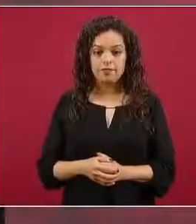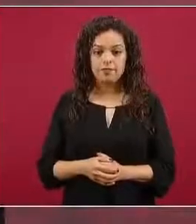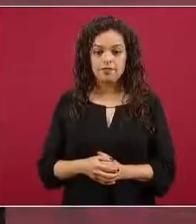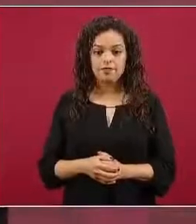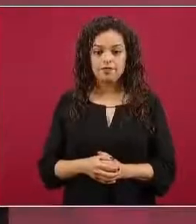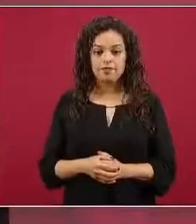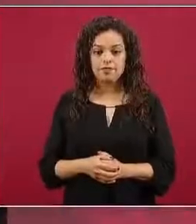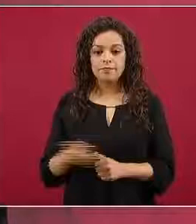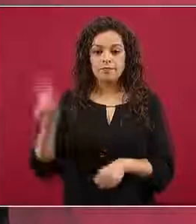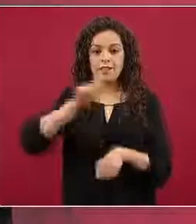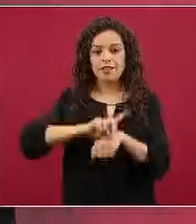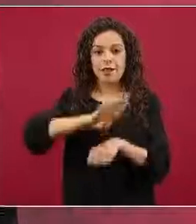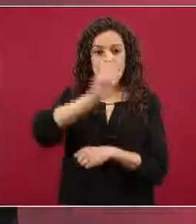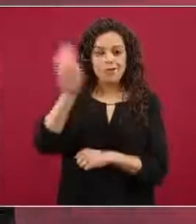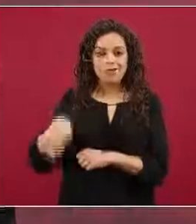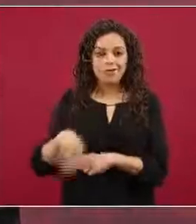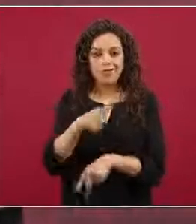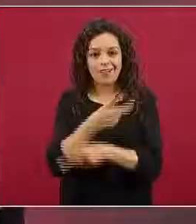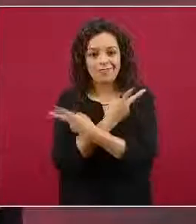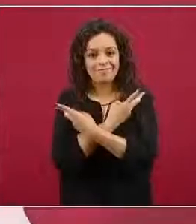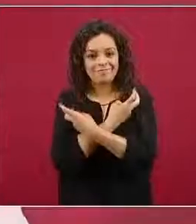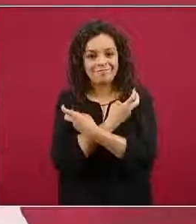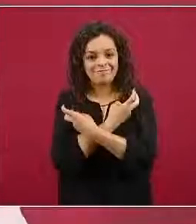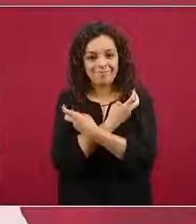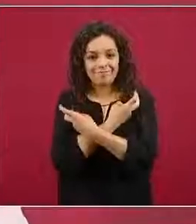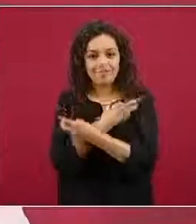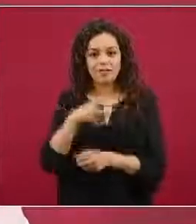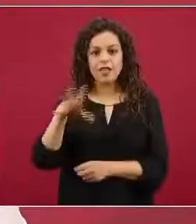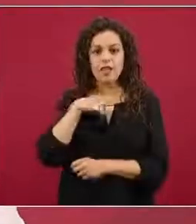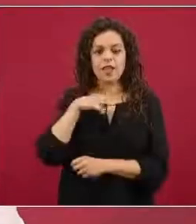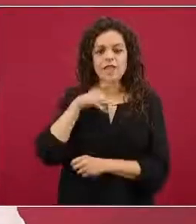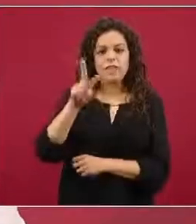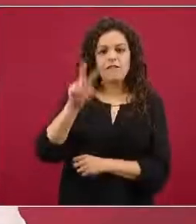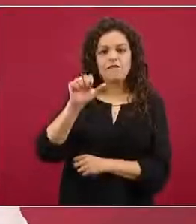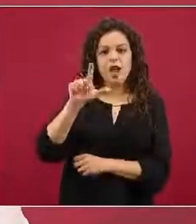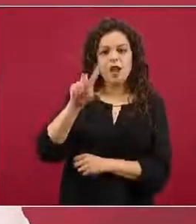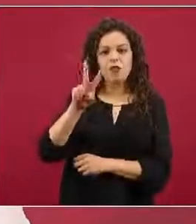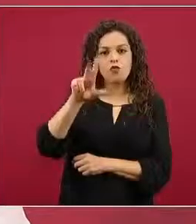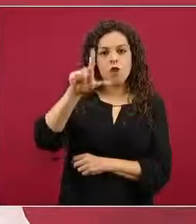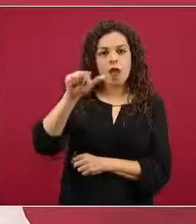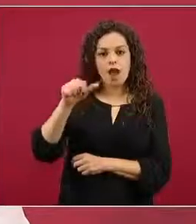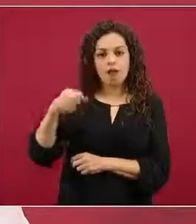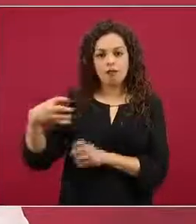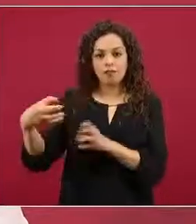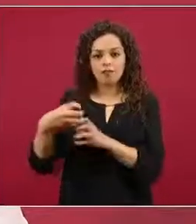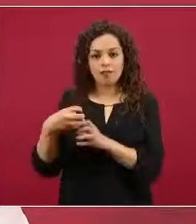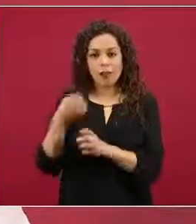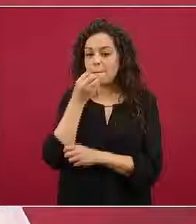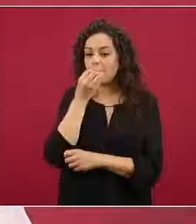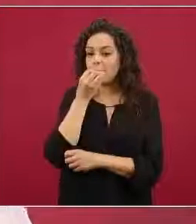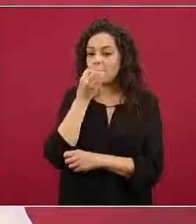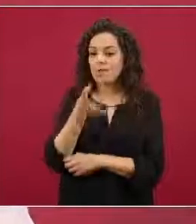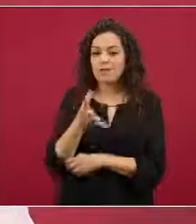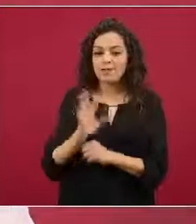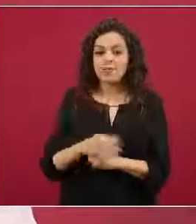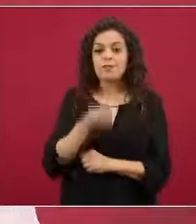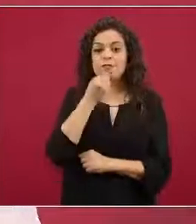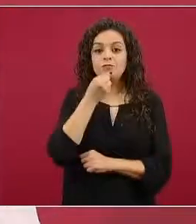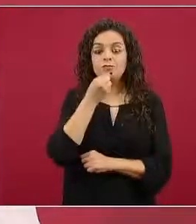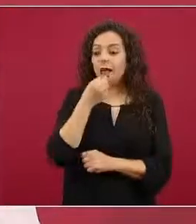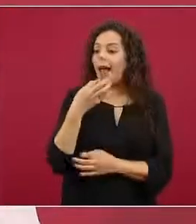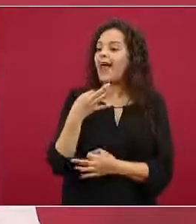motivo de Día de Muertos o Halloween. Tiene válvula, aquí está su valvulita, así hasta bien linda para que al niño le